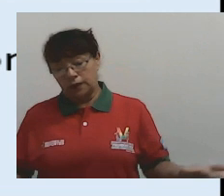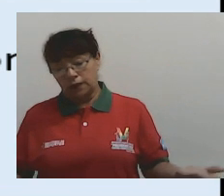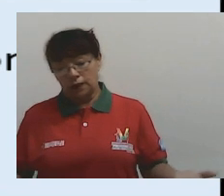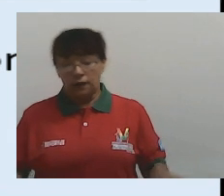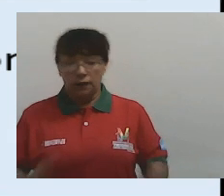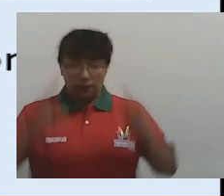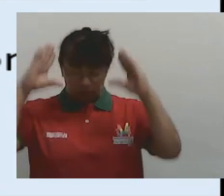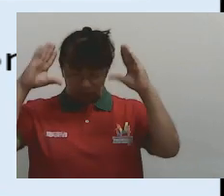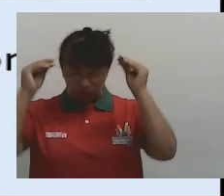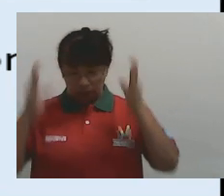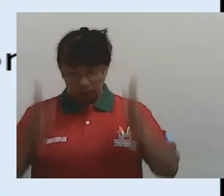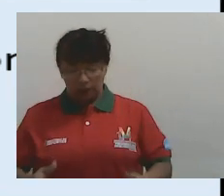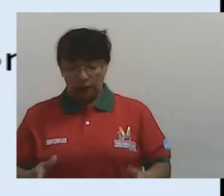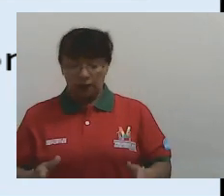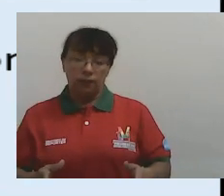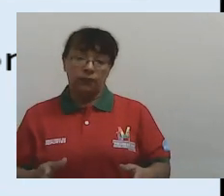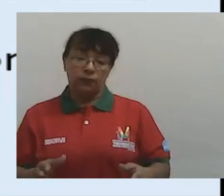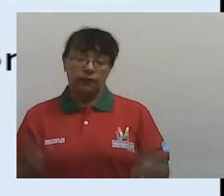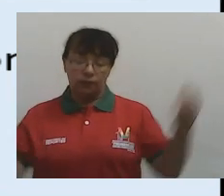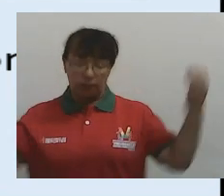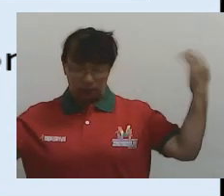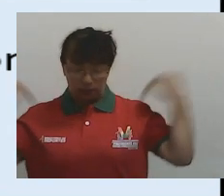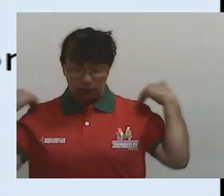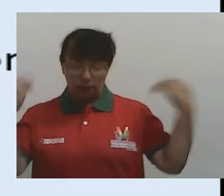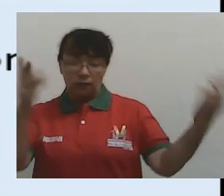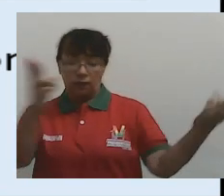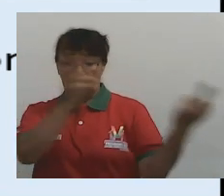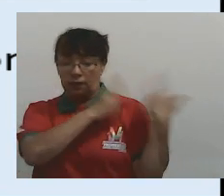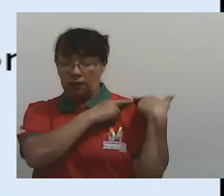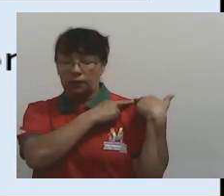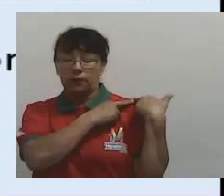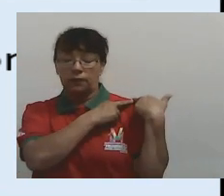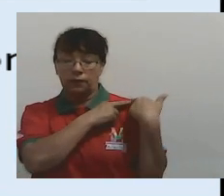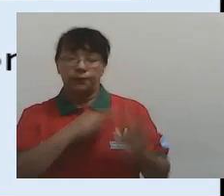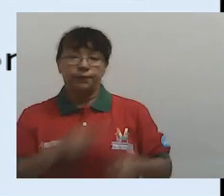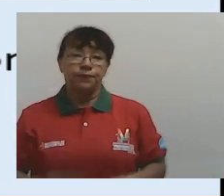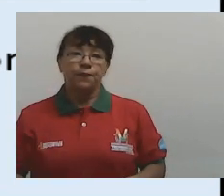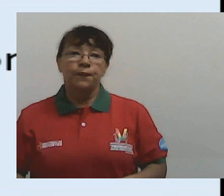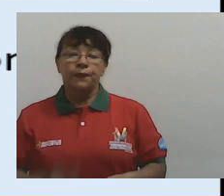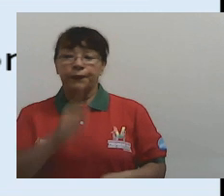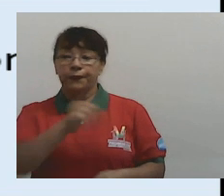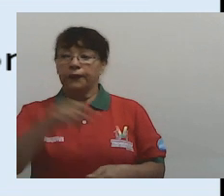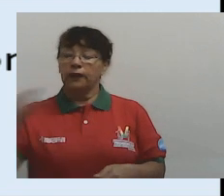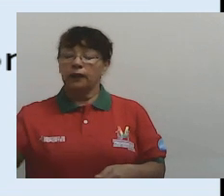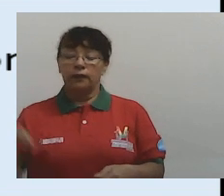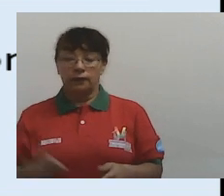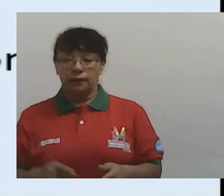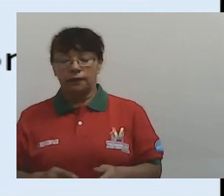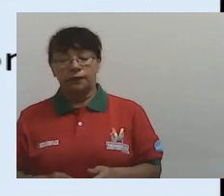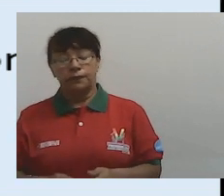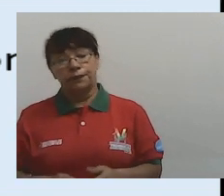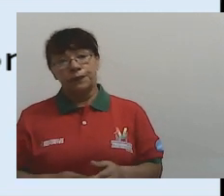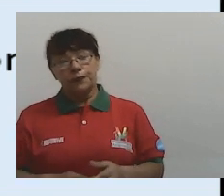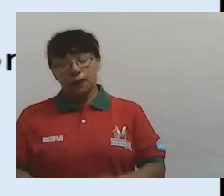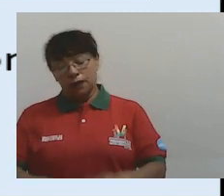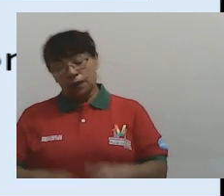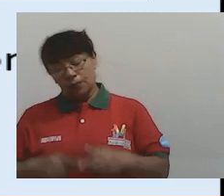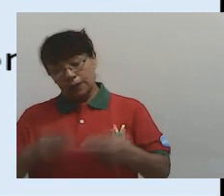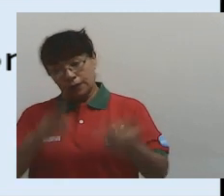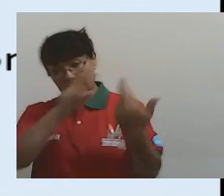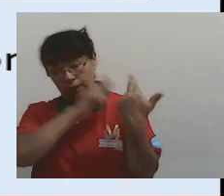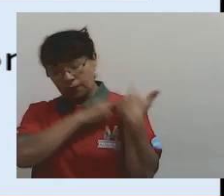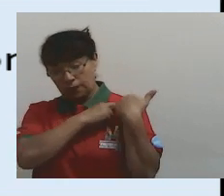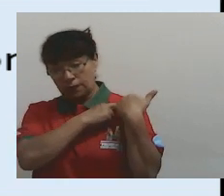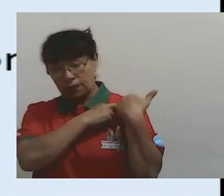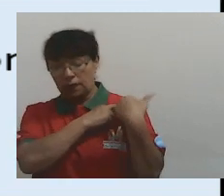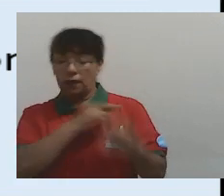su cronómetro, todo el material para su prueba. Ellos van a instalar, ¿no es cierto? Y también van a ser responsables